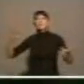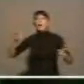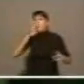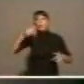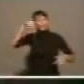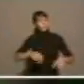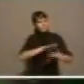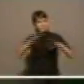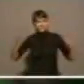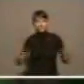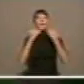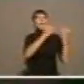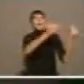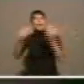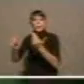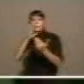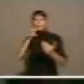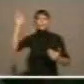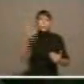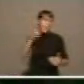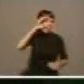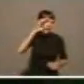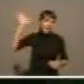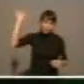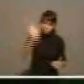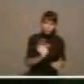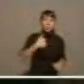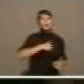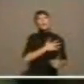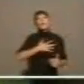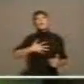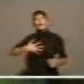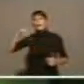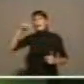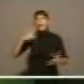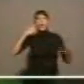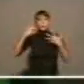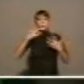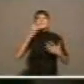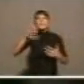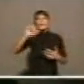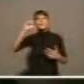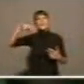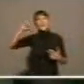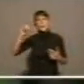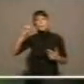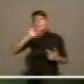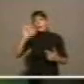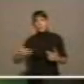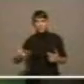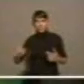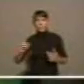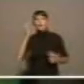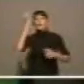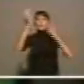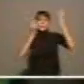aquí. Gracias a todos por habernos venido a escuchar y quería dedicarle toda la actuación a Yanni Pérez, el director de Los Distraídos, que